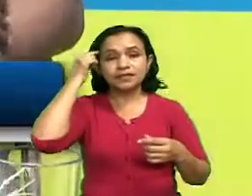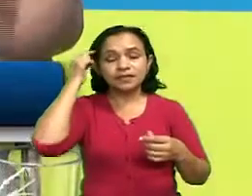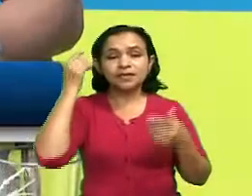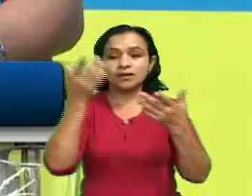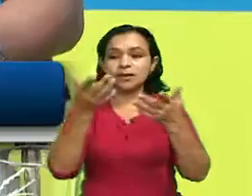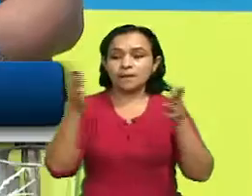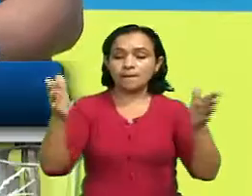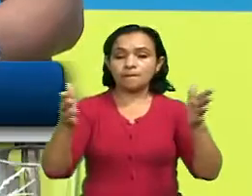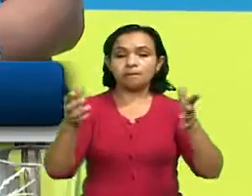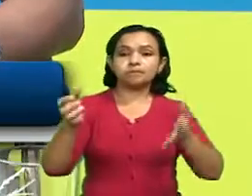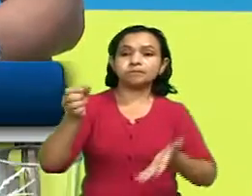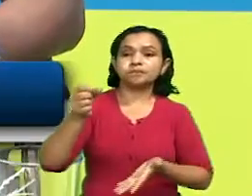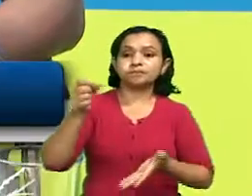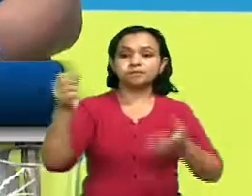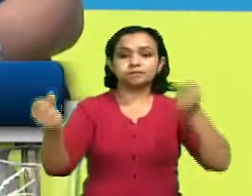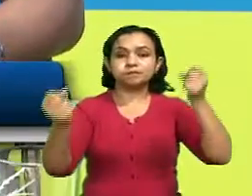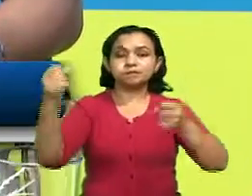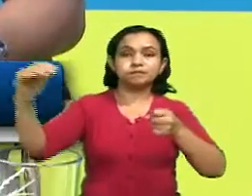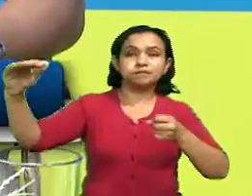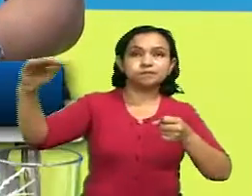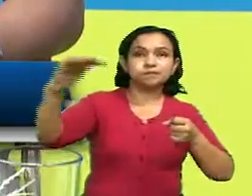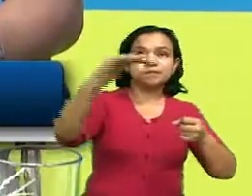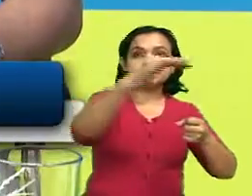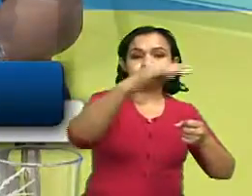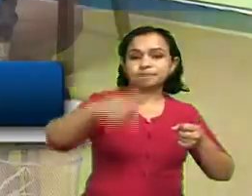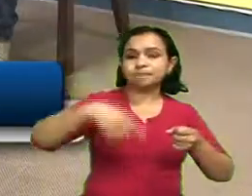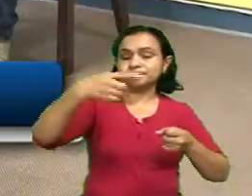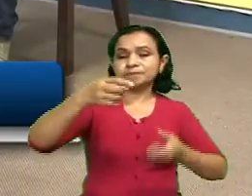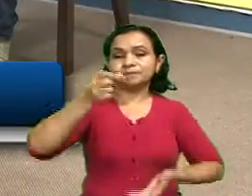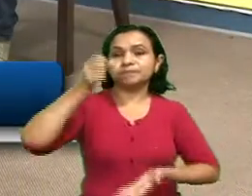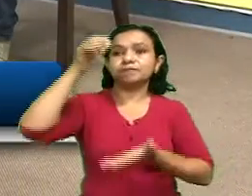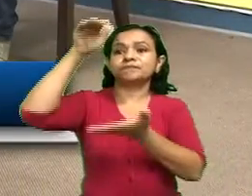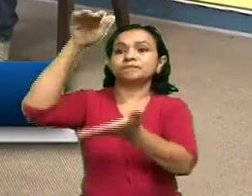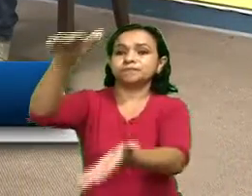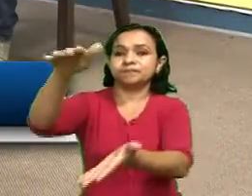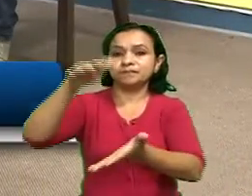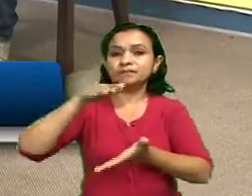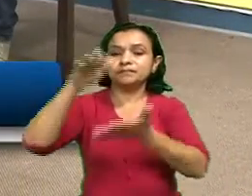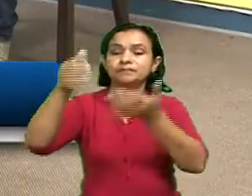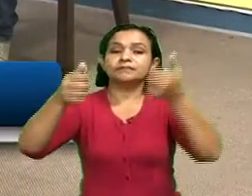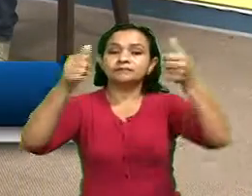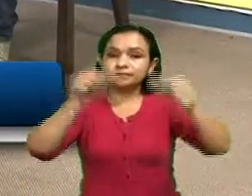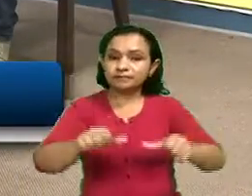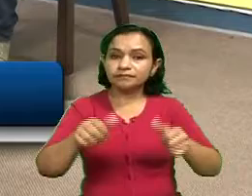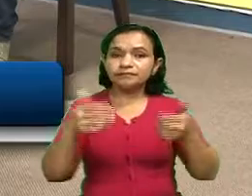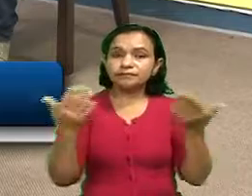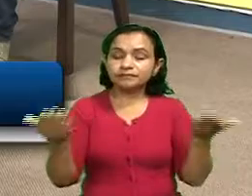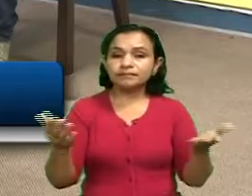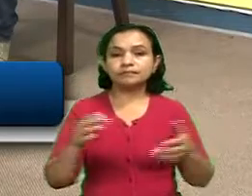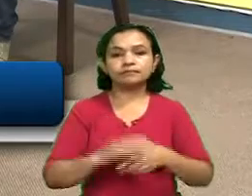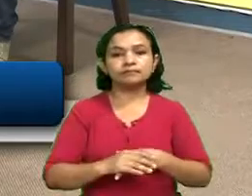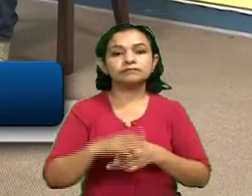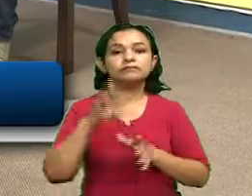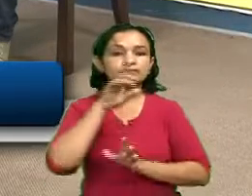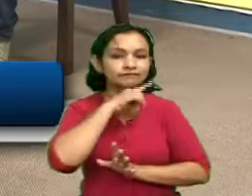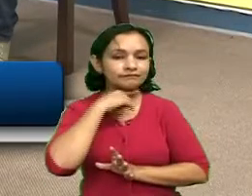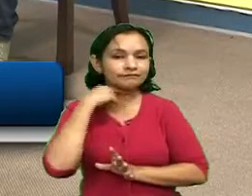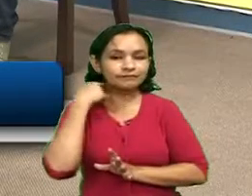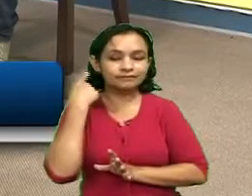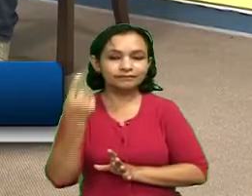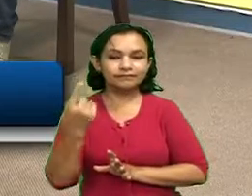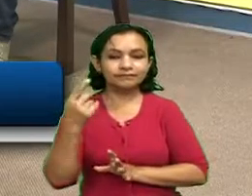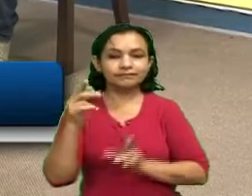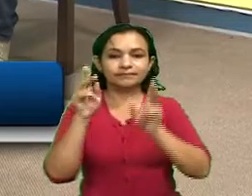basura, que pasa, él pasa todos los días, pues, que le corresponde? Sí, es verdad, siempre es a